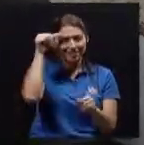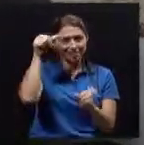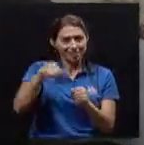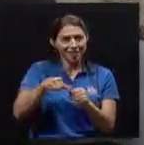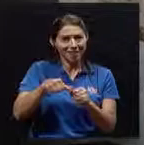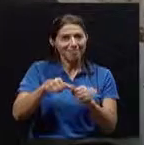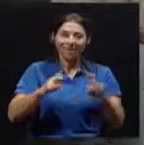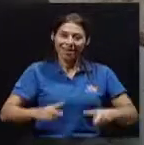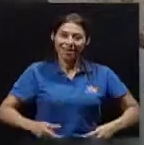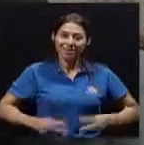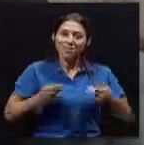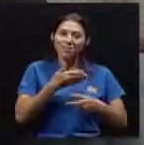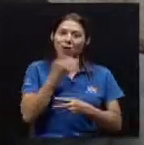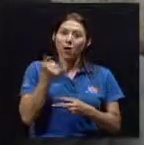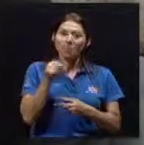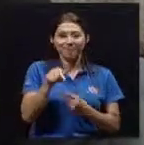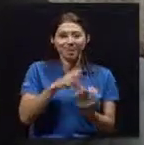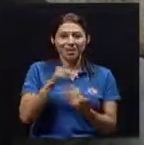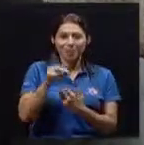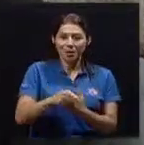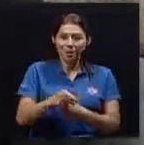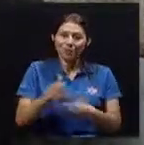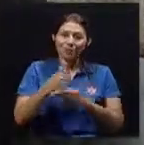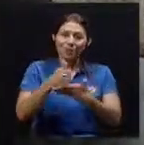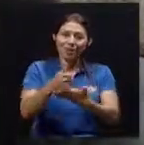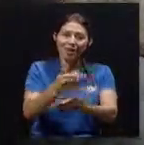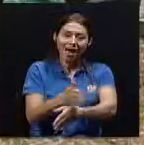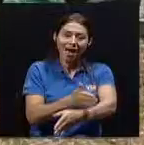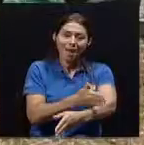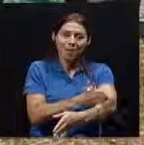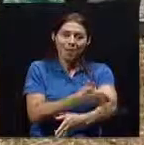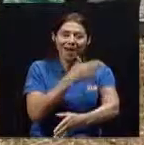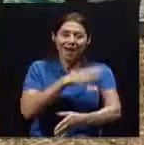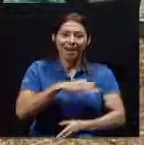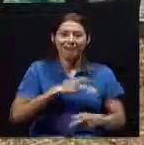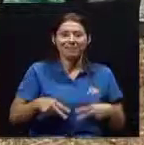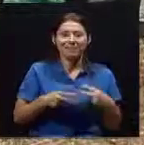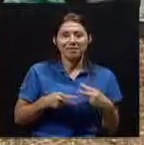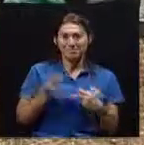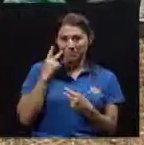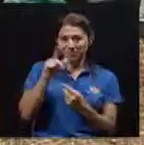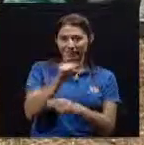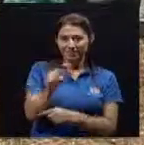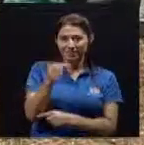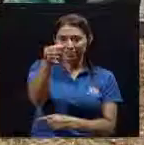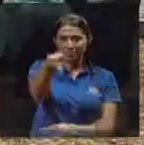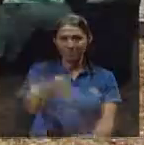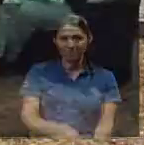Vivir Mejor es ese programa que le ayuda a mejorar su calidad de vida. Hasta la próxima semana.